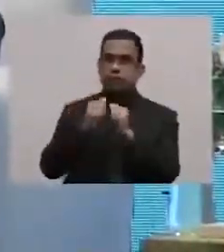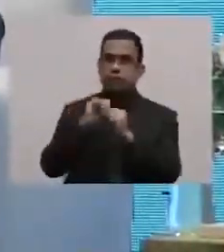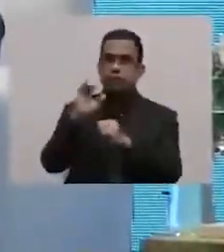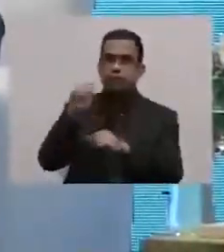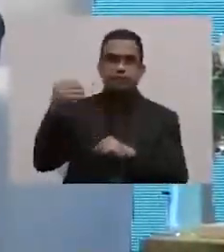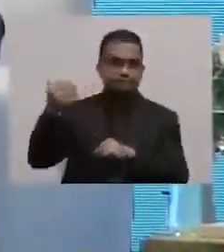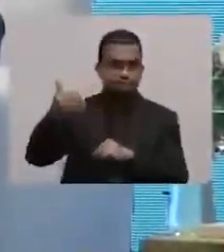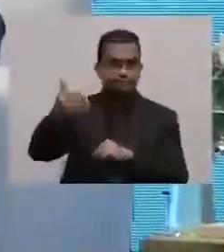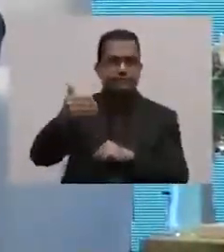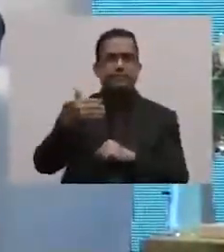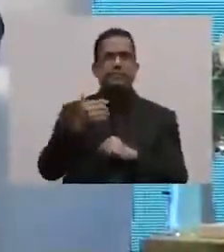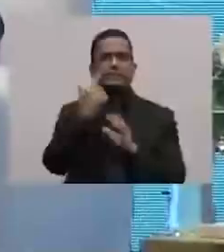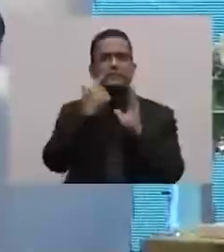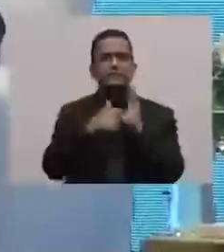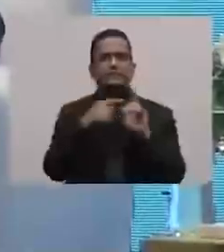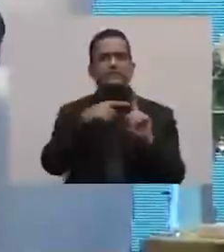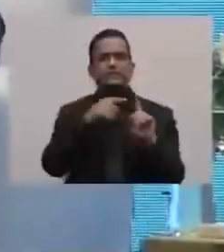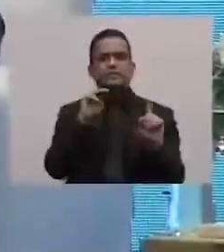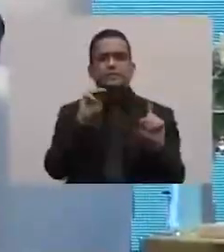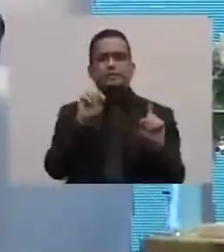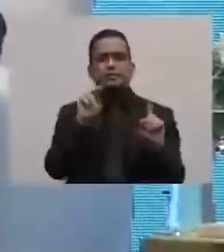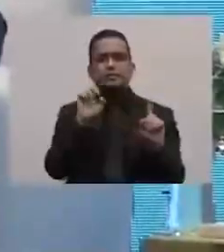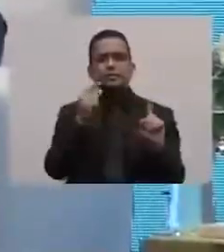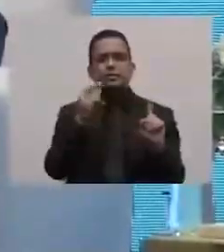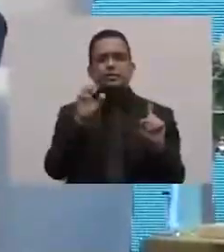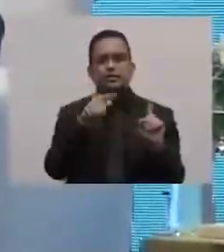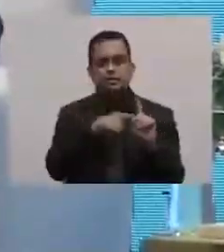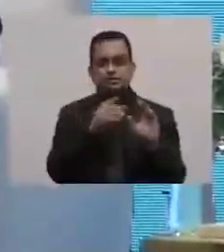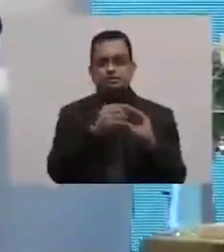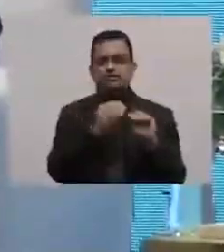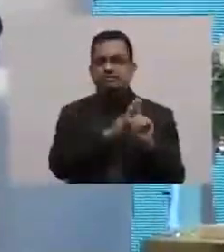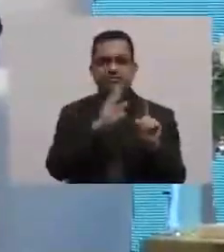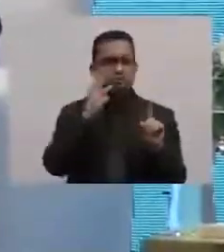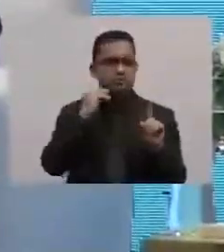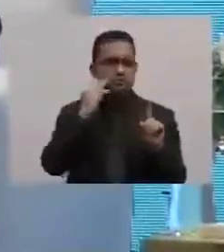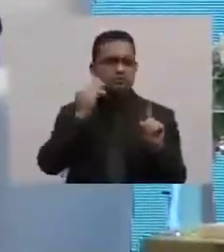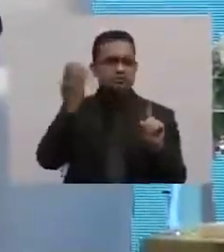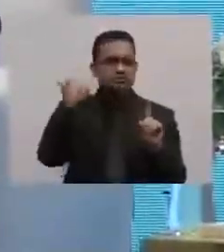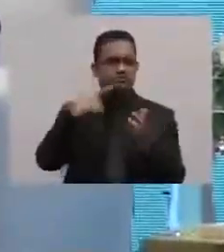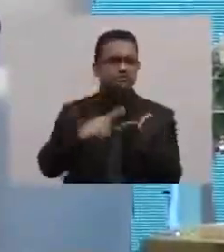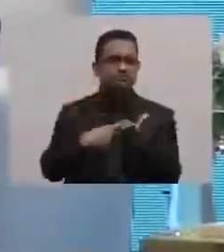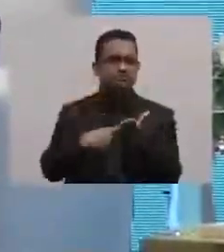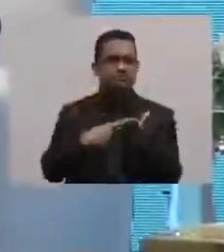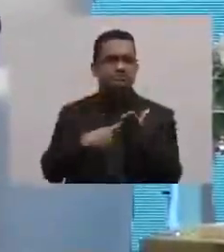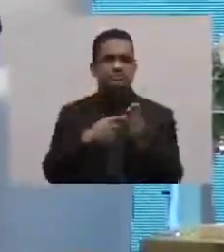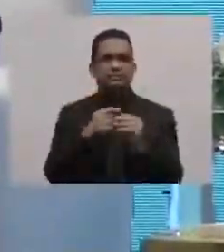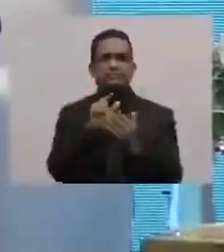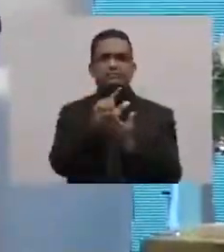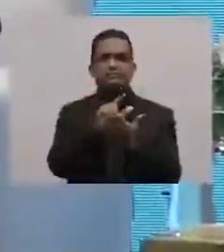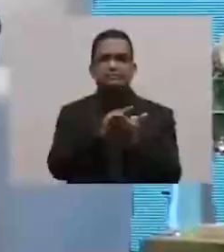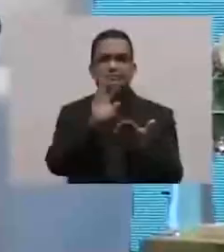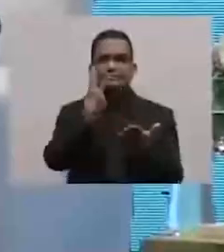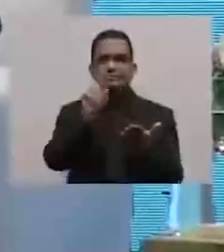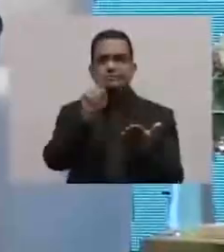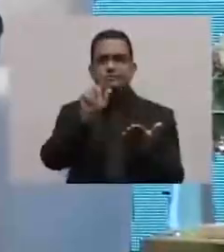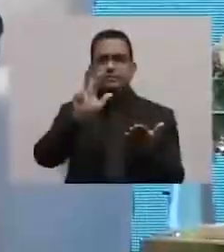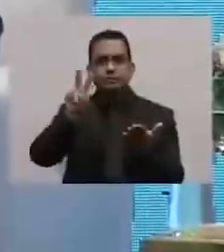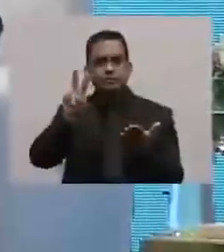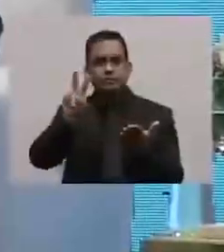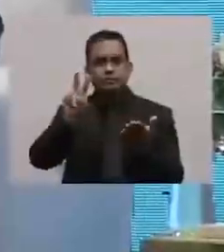nuestra experiencia en el Congreso con la parte política, discutiendo justamente la reforma a la ley